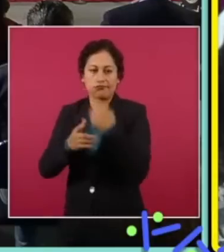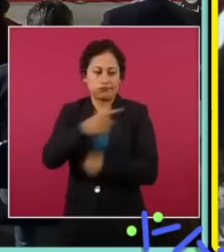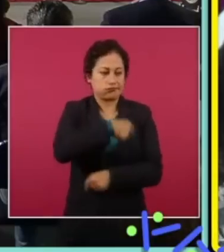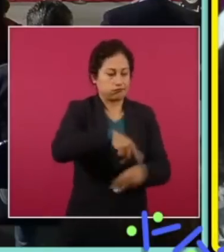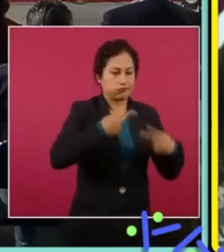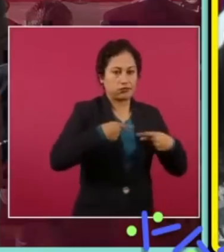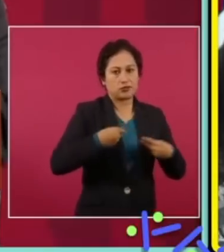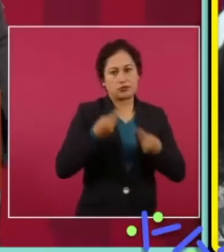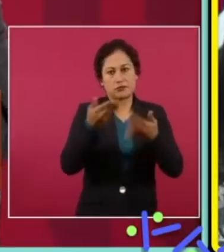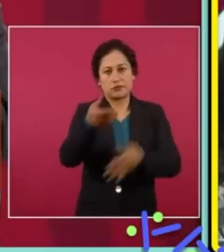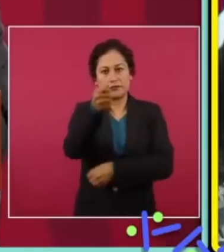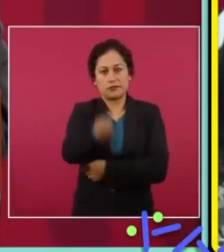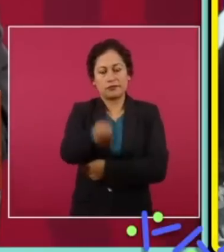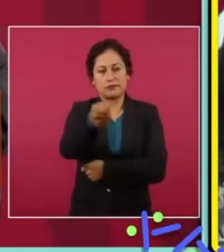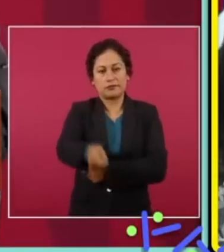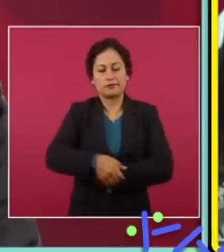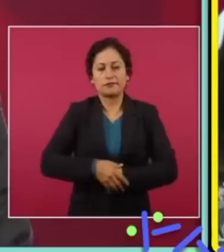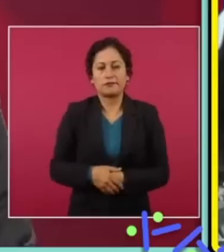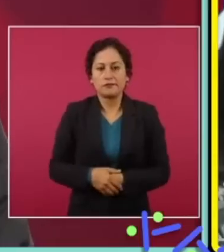Mira.